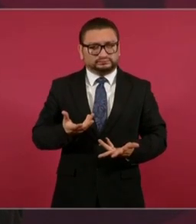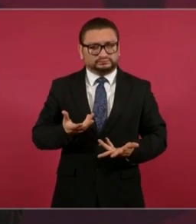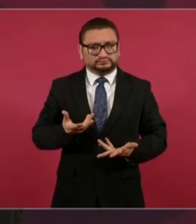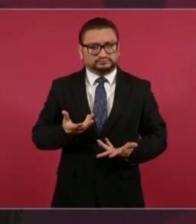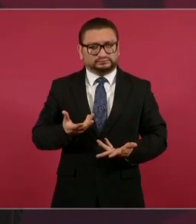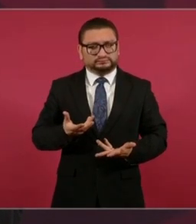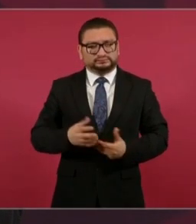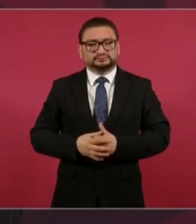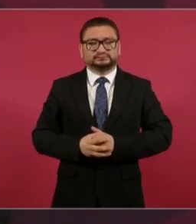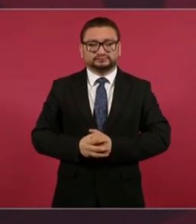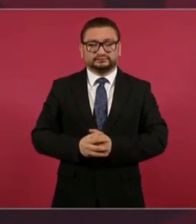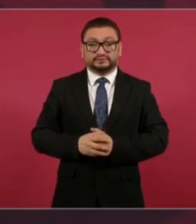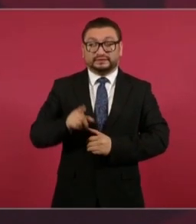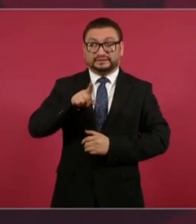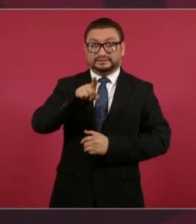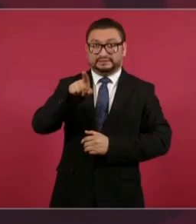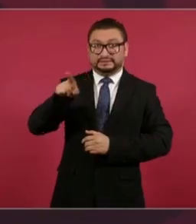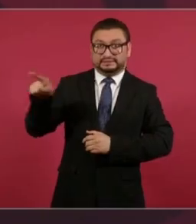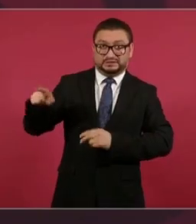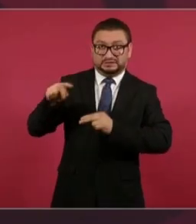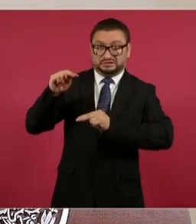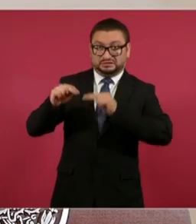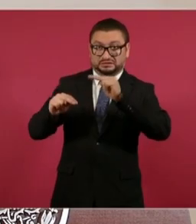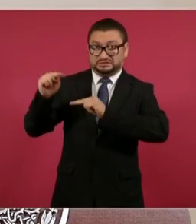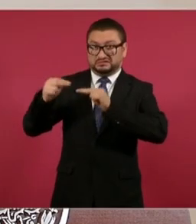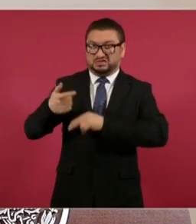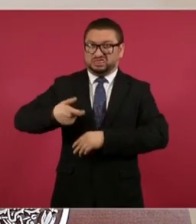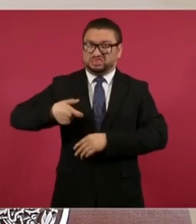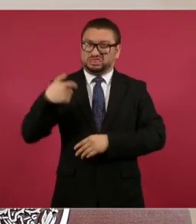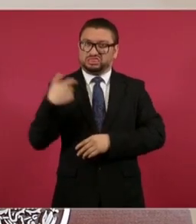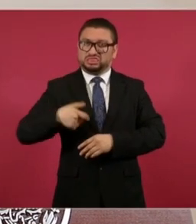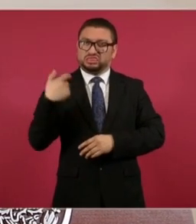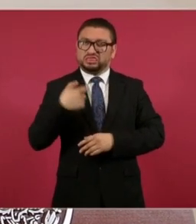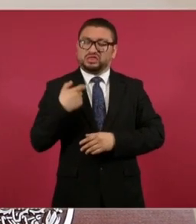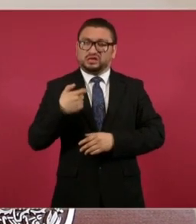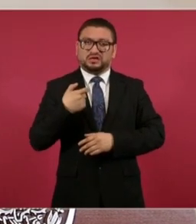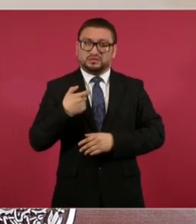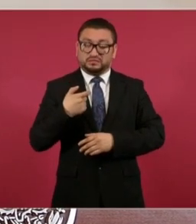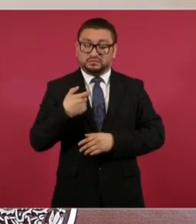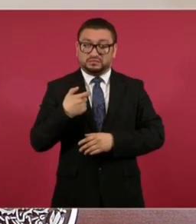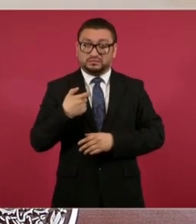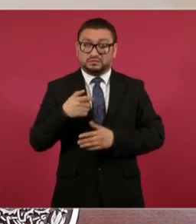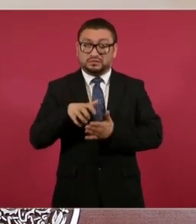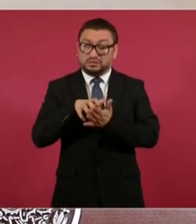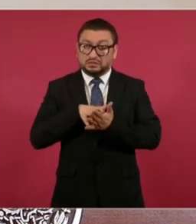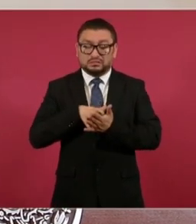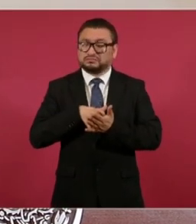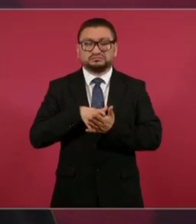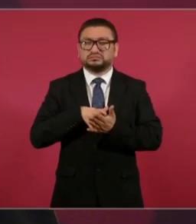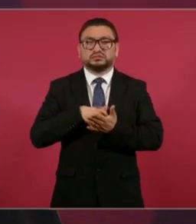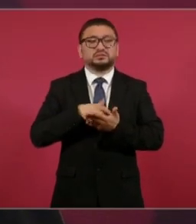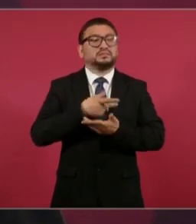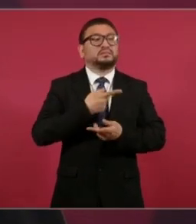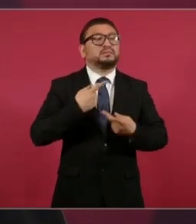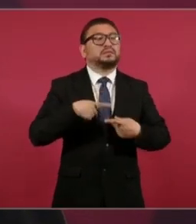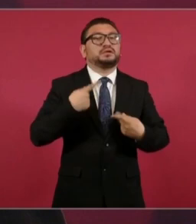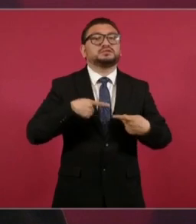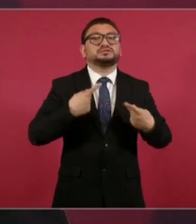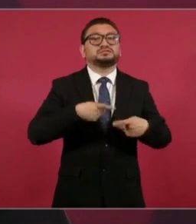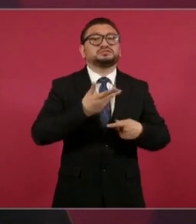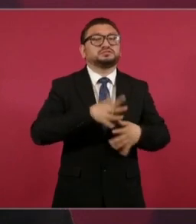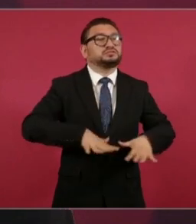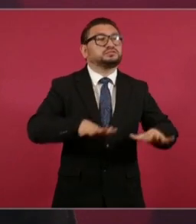cinturón y ellos no se apretaban el cinturón era el pueblo ahora es el